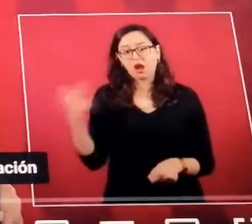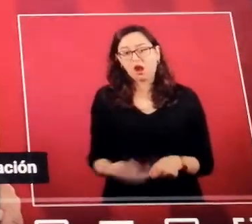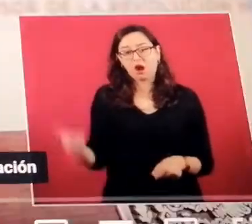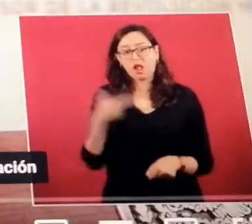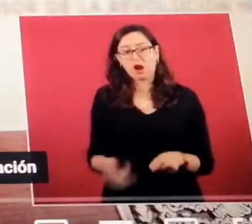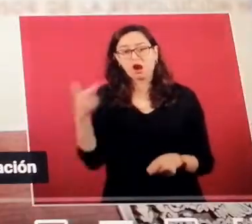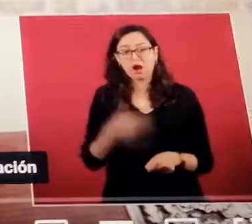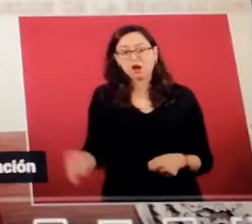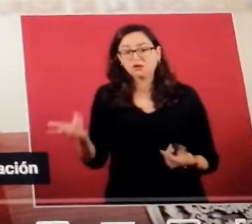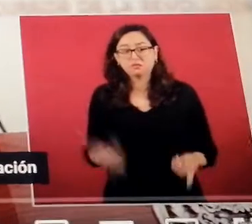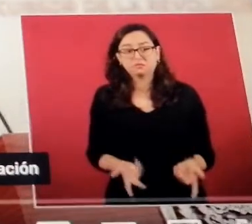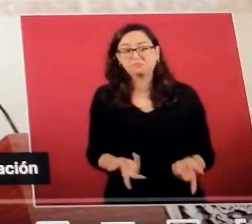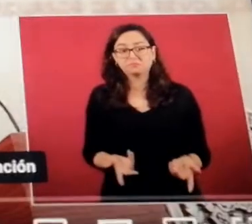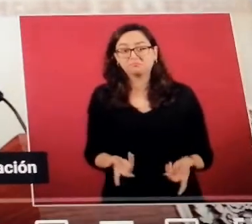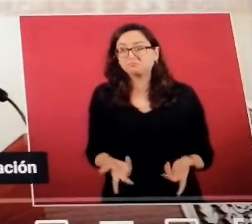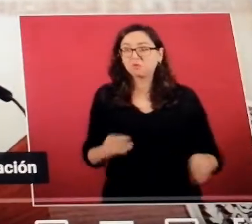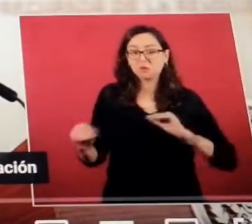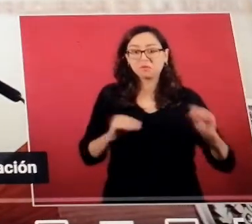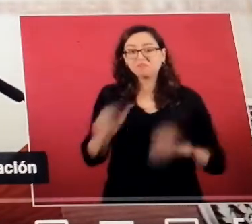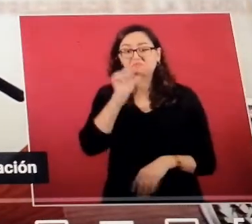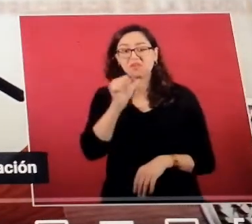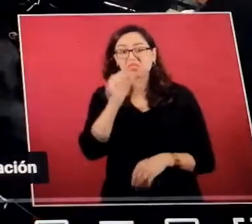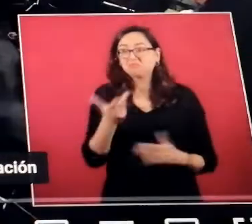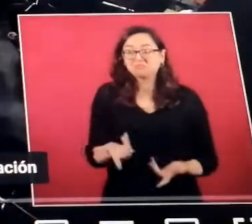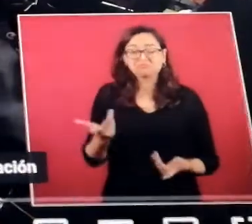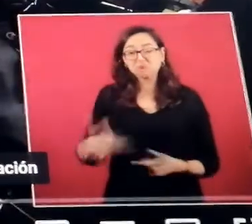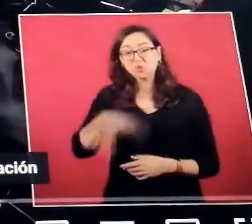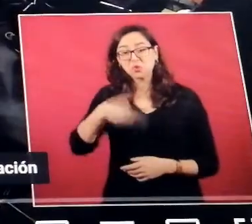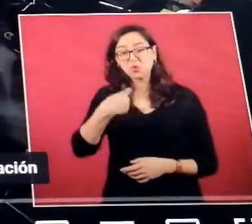que se está quedando como florero